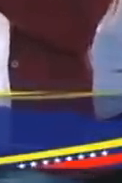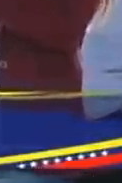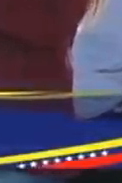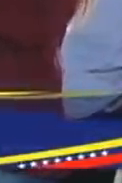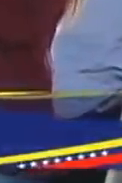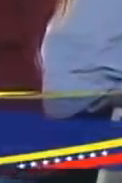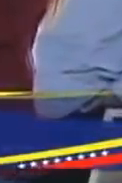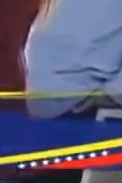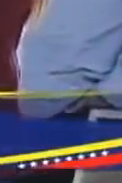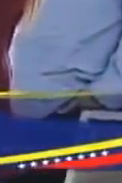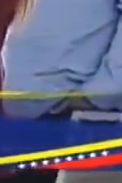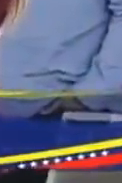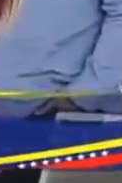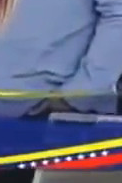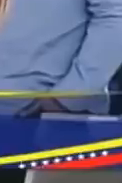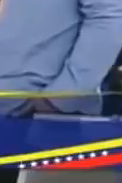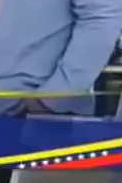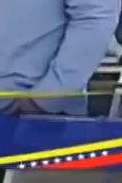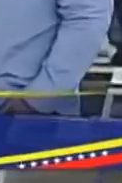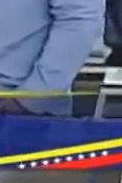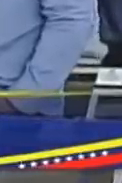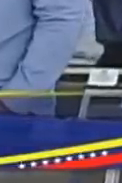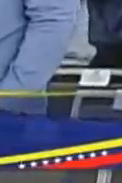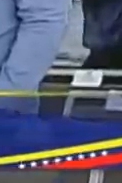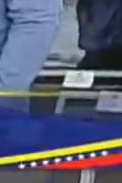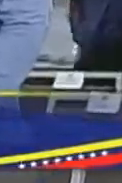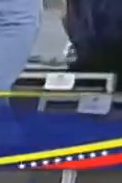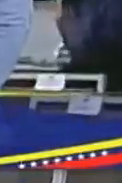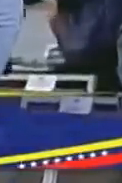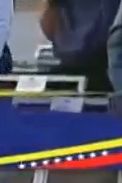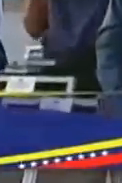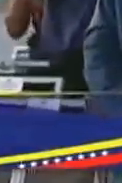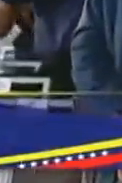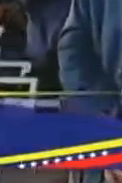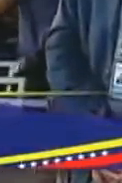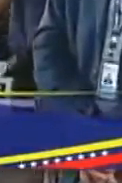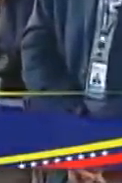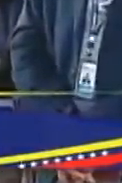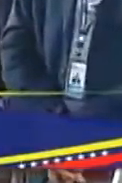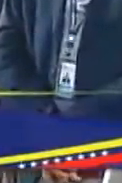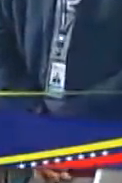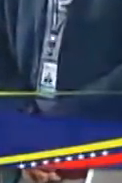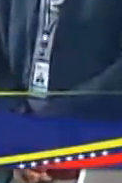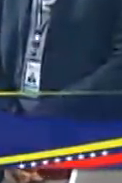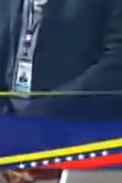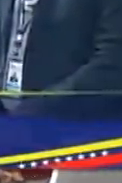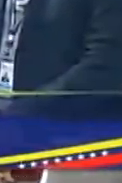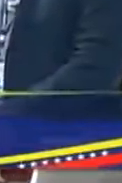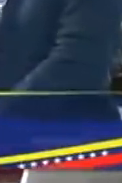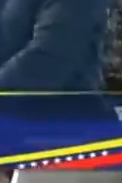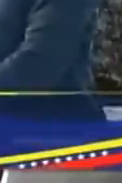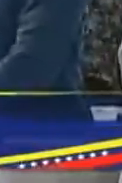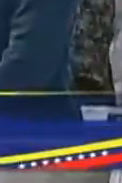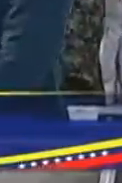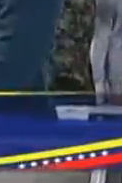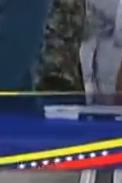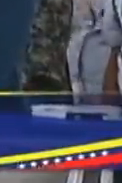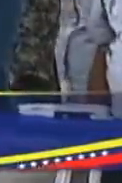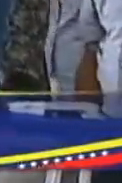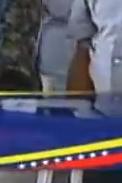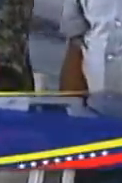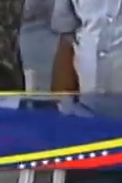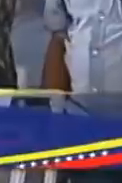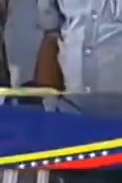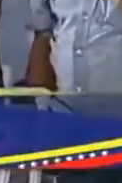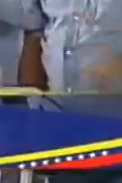a esta construcción del modelo de economía real. Una tarde además donde se